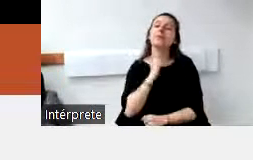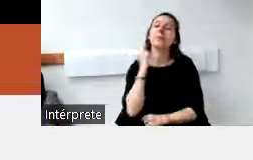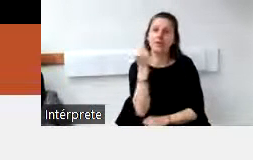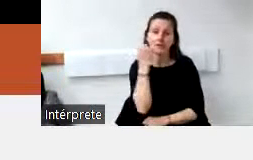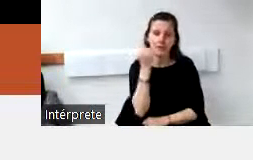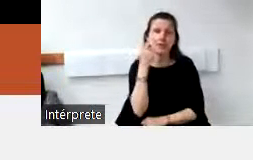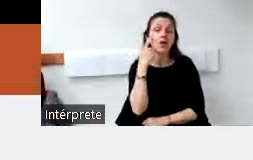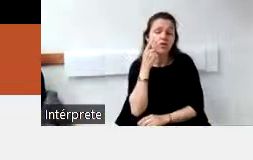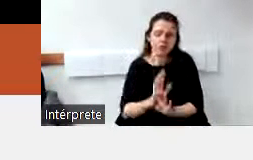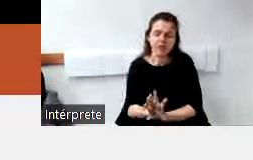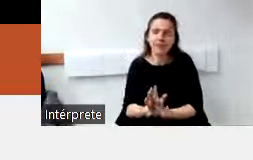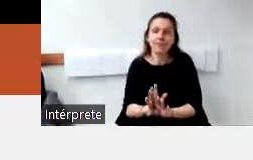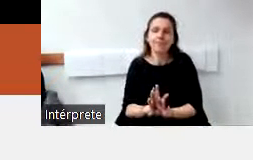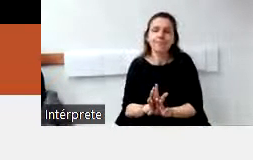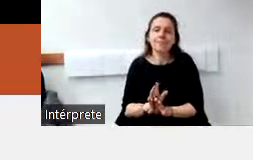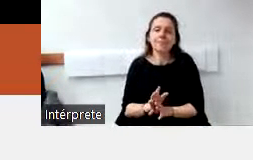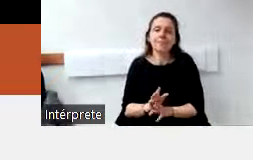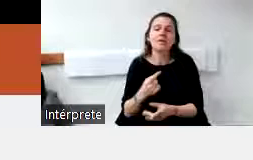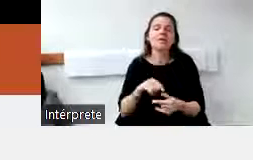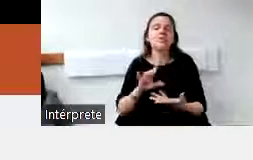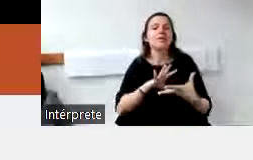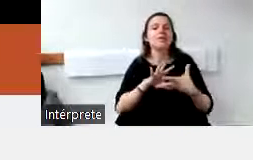del modelo,